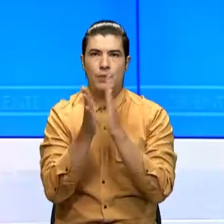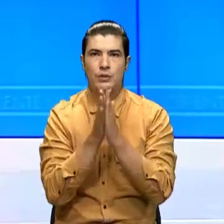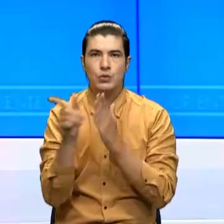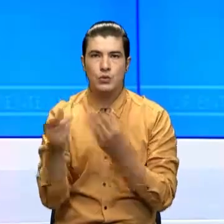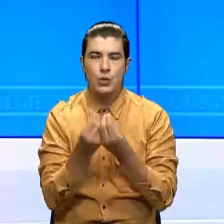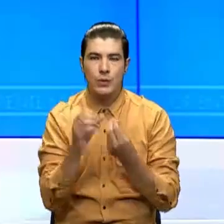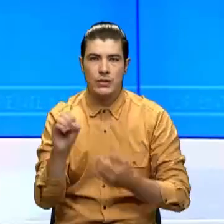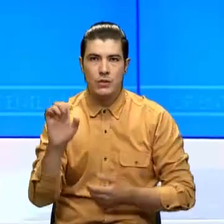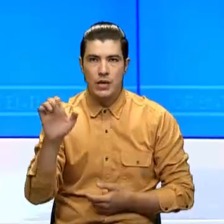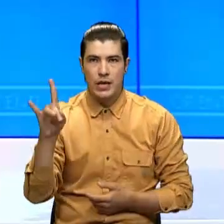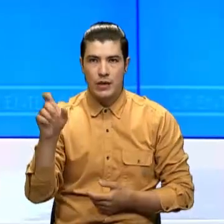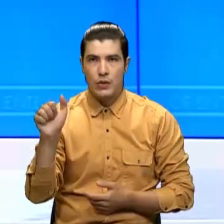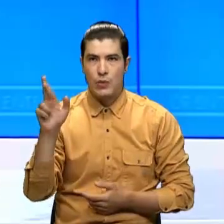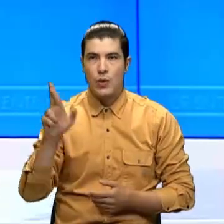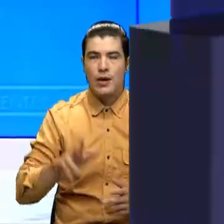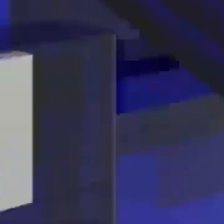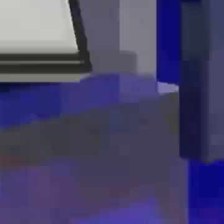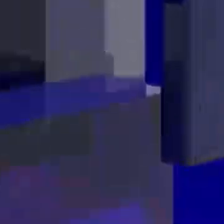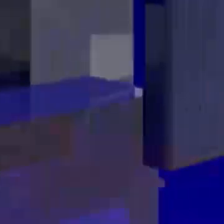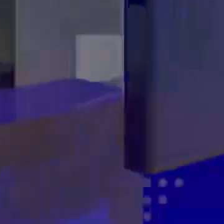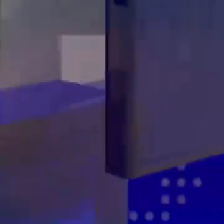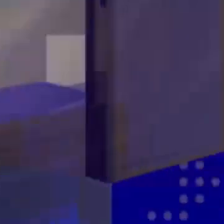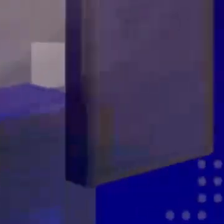eduard muy buenas tardes adelante